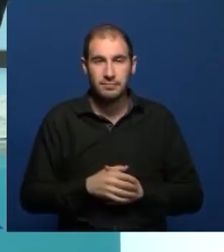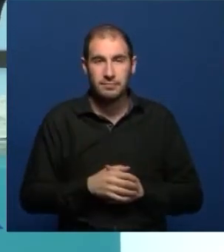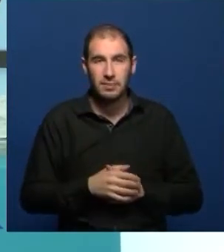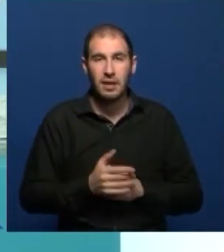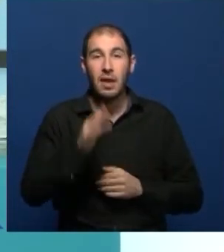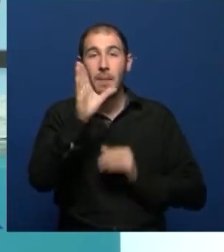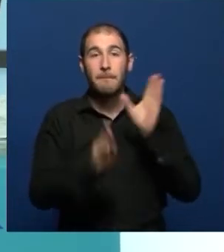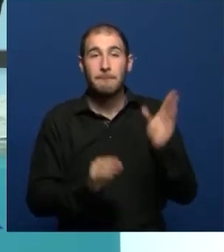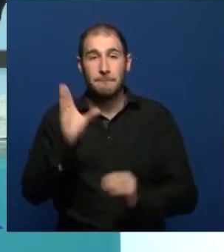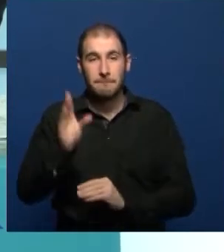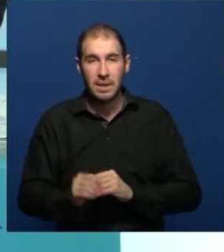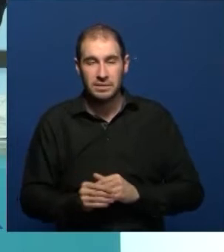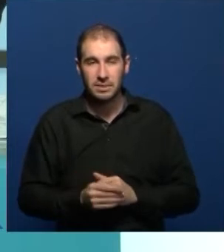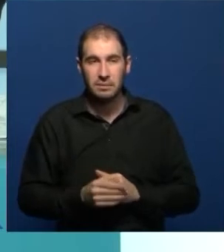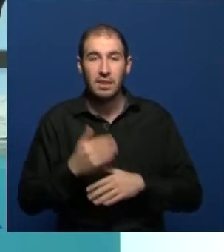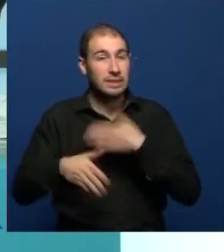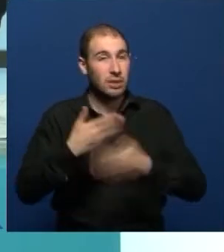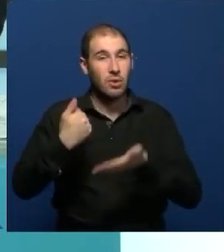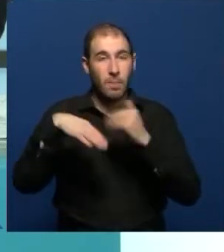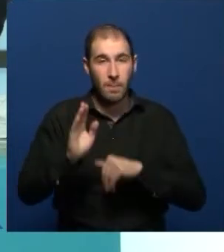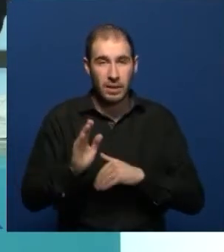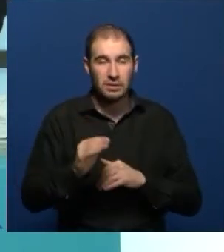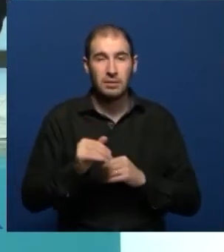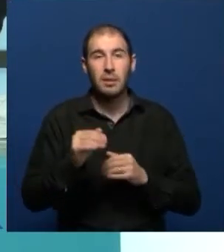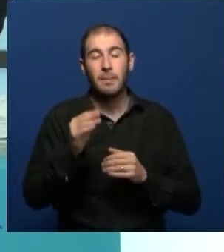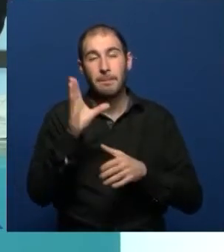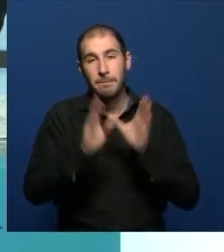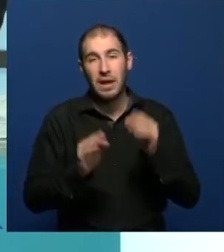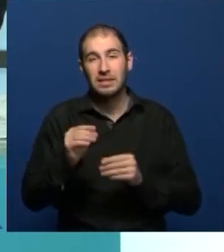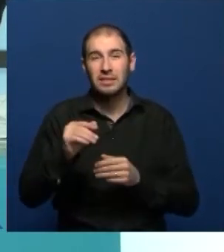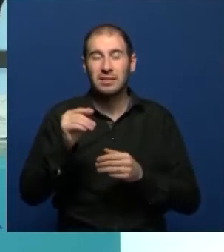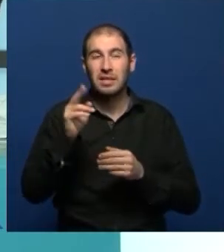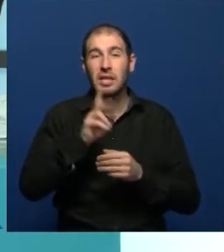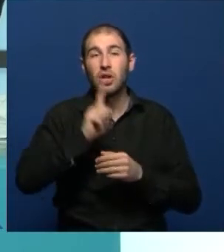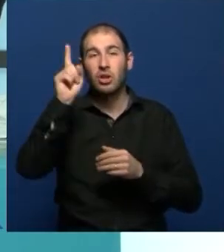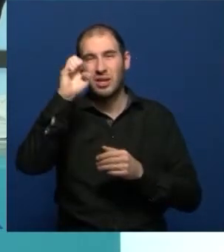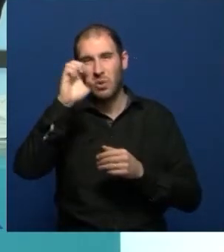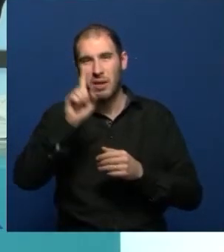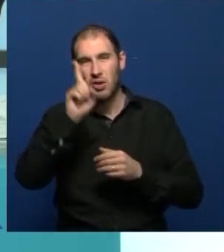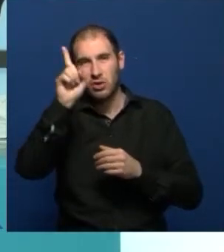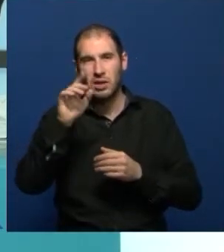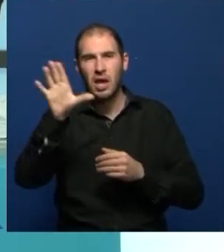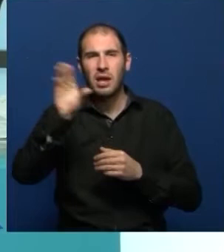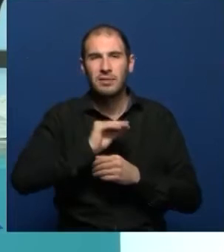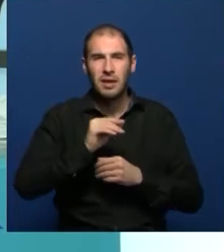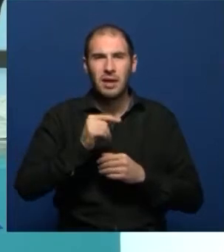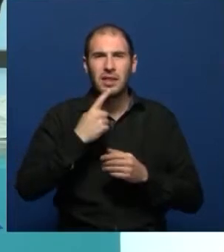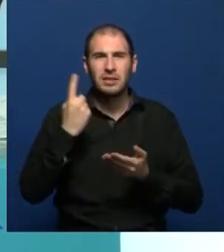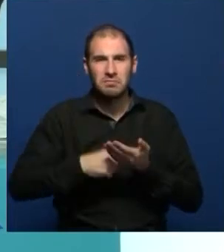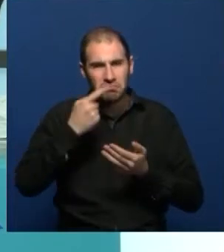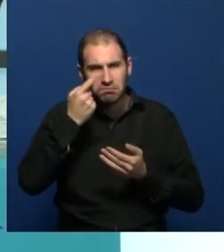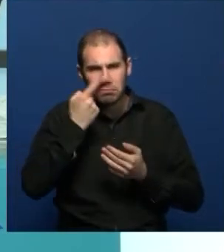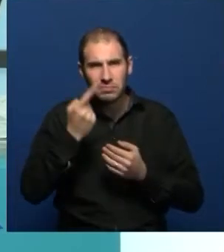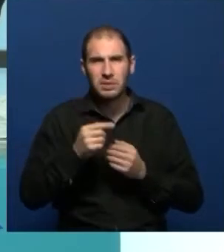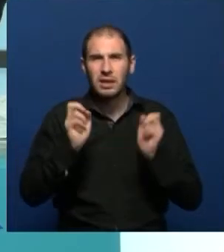los países más desarrollados, principalmente los países escandinavos, están adoptando medidas bien interesantes